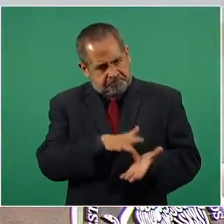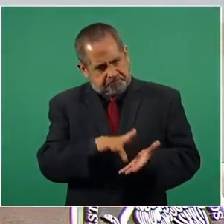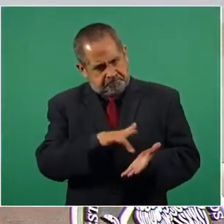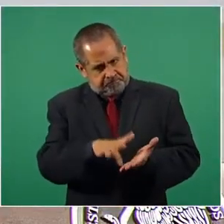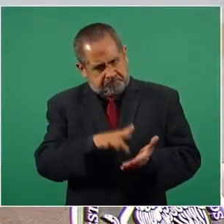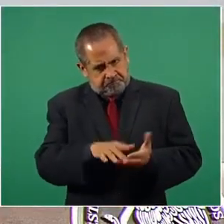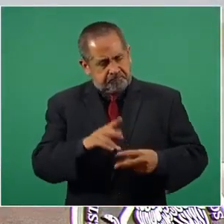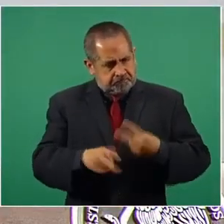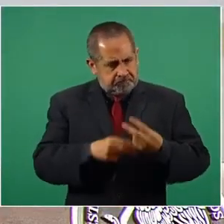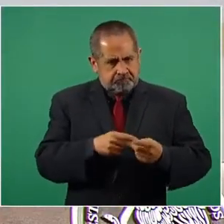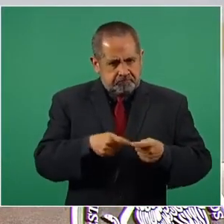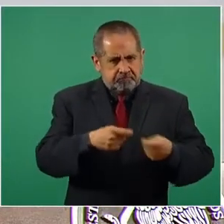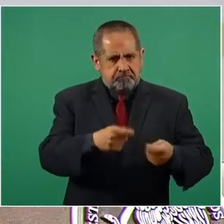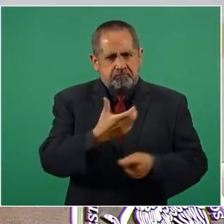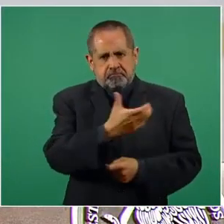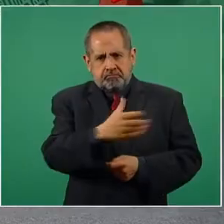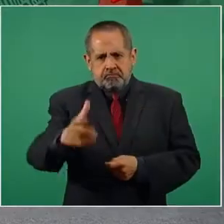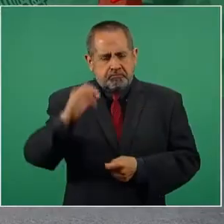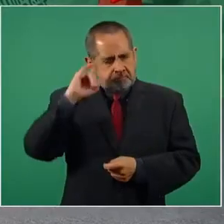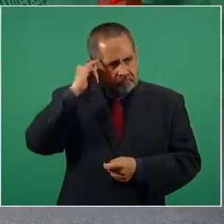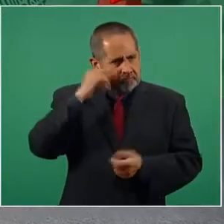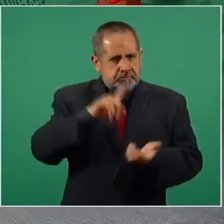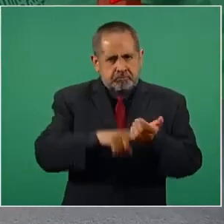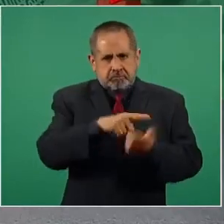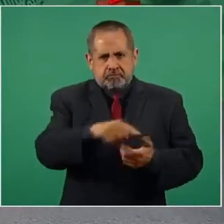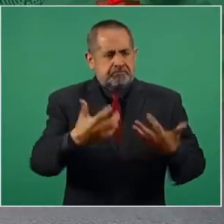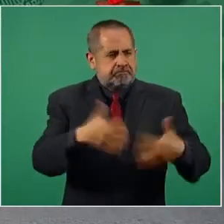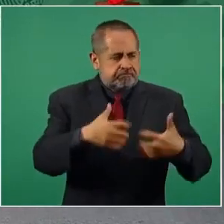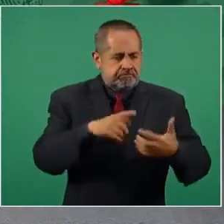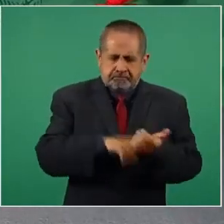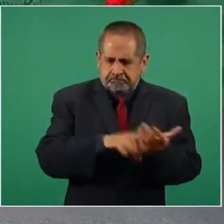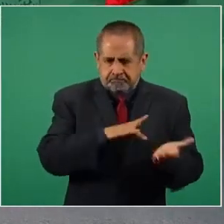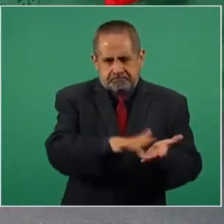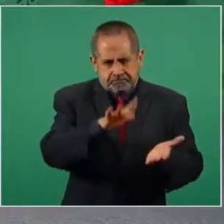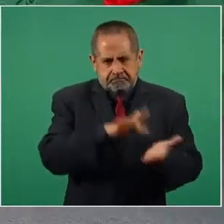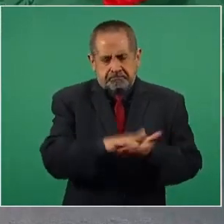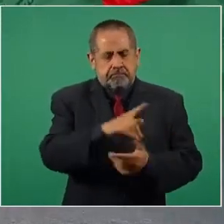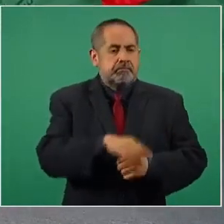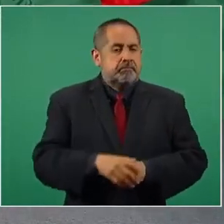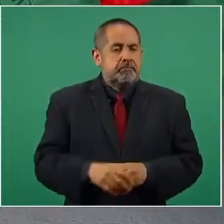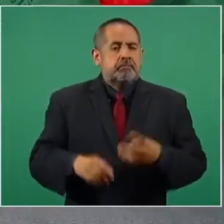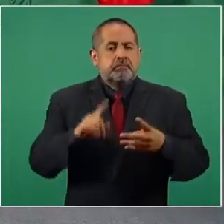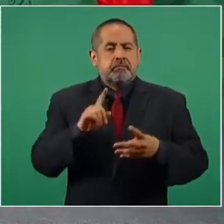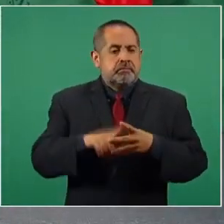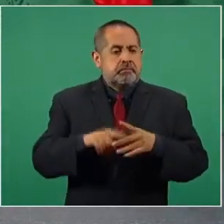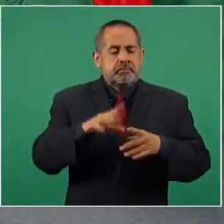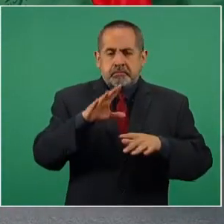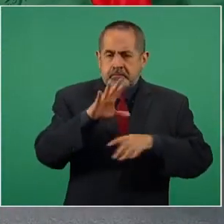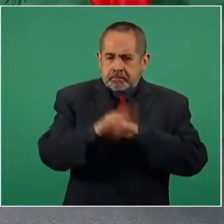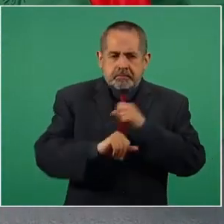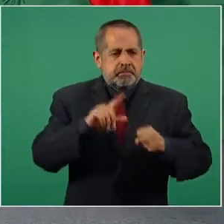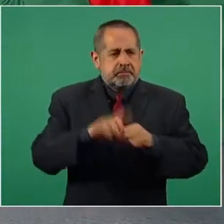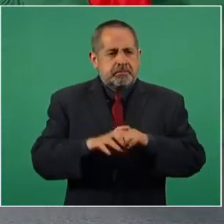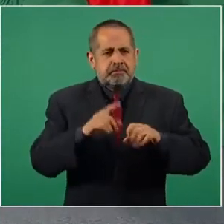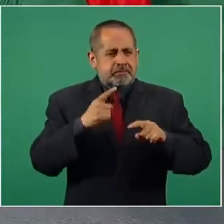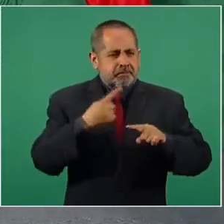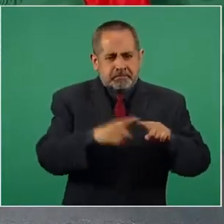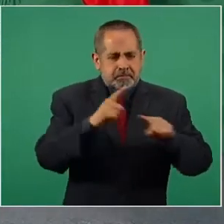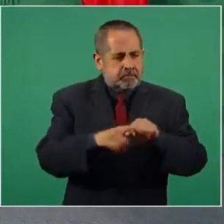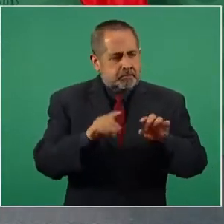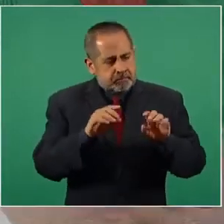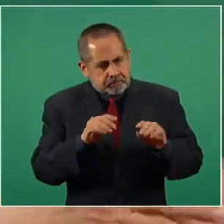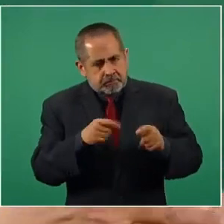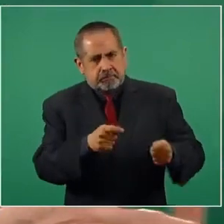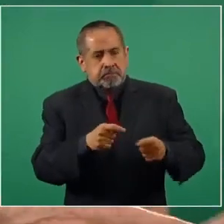que se siga apoyando a los campesinos, a los productores del campo. El sector agropecuario, con la